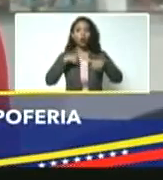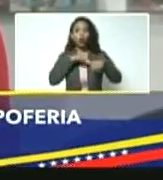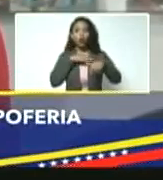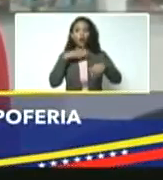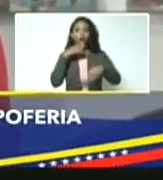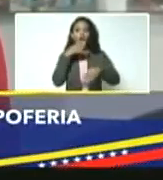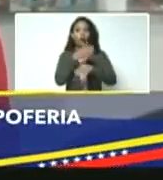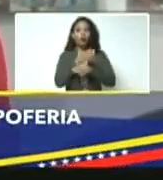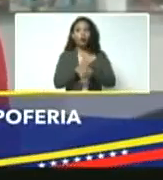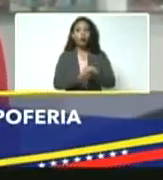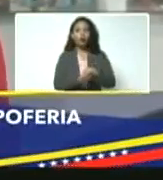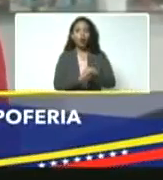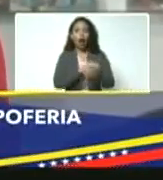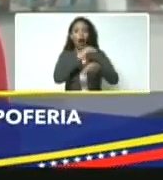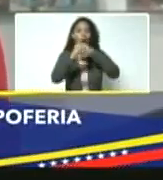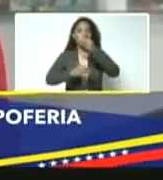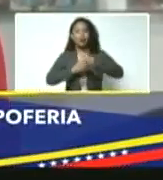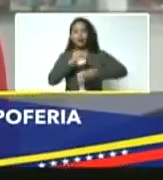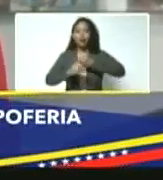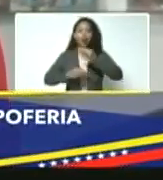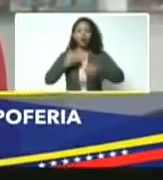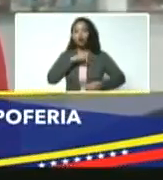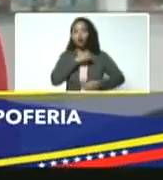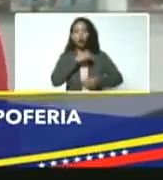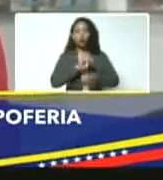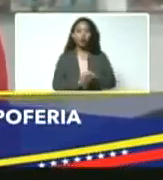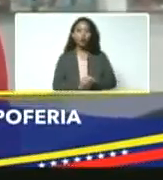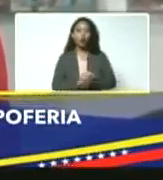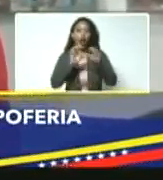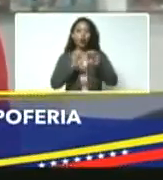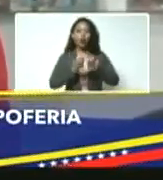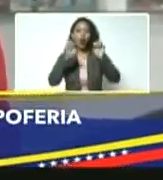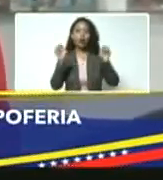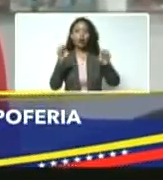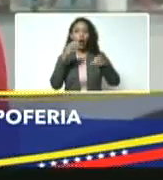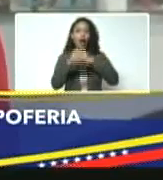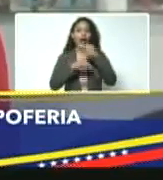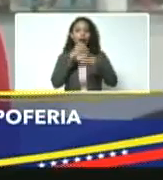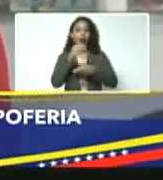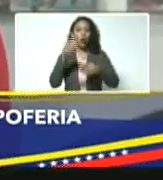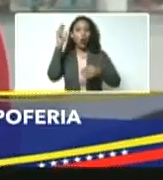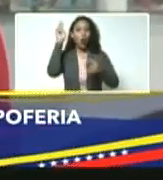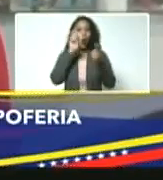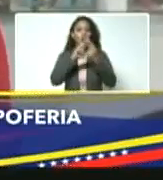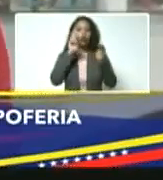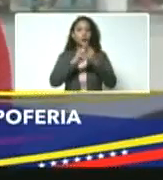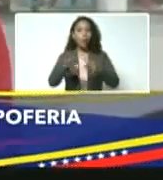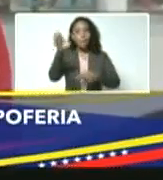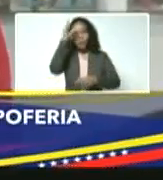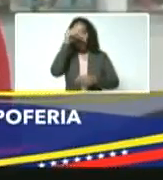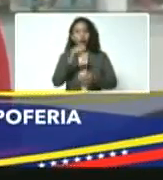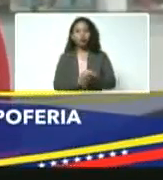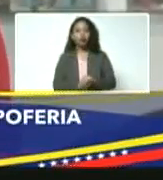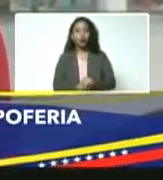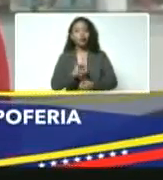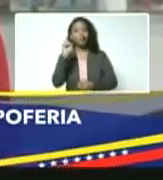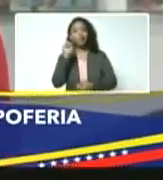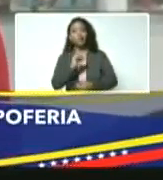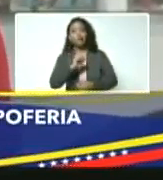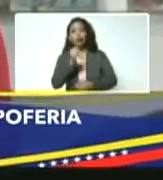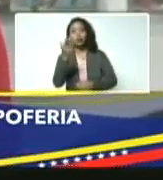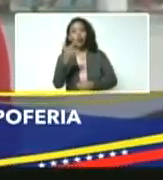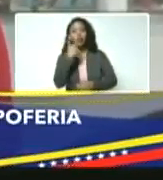estamos moldeando, que estamos educando, que le estamos dando conocimiento y aprendizaje, y precisamente como usted